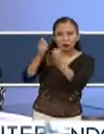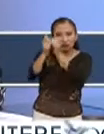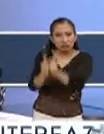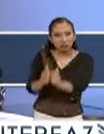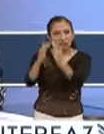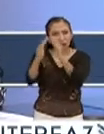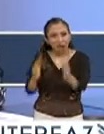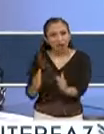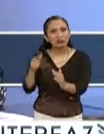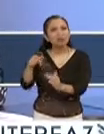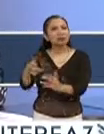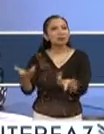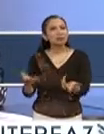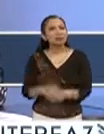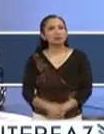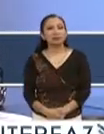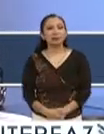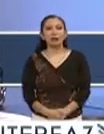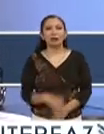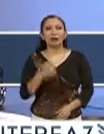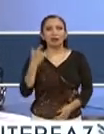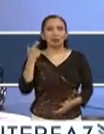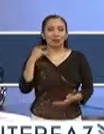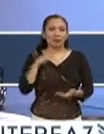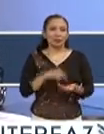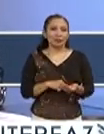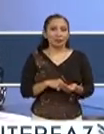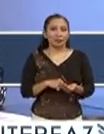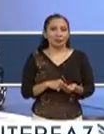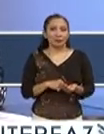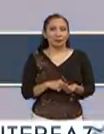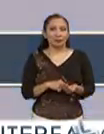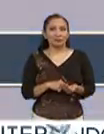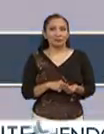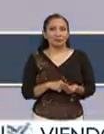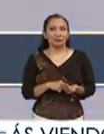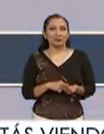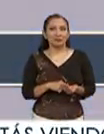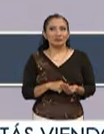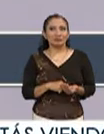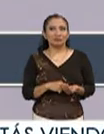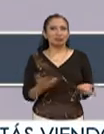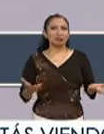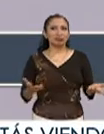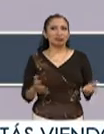ibas a quedar, etcétera? Pues yo creo que